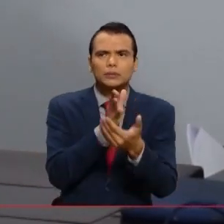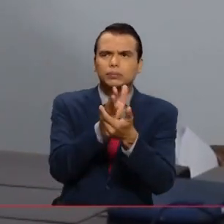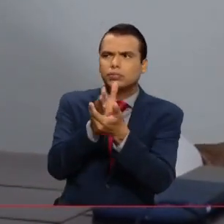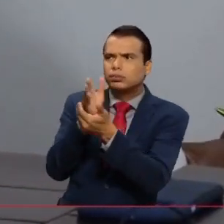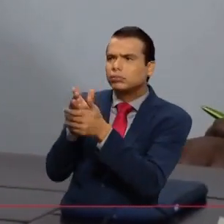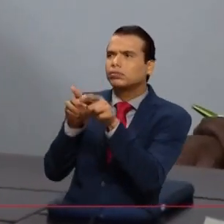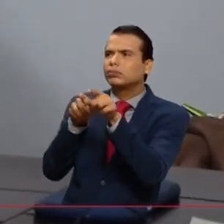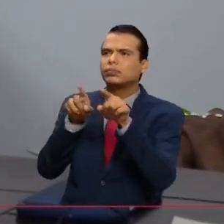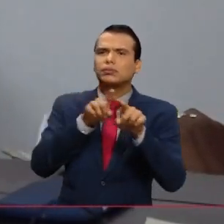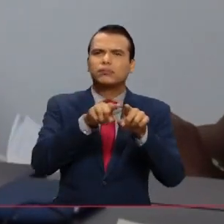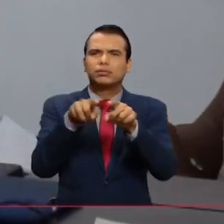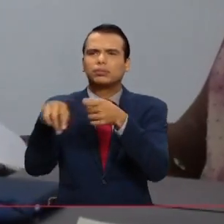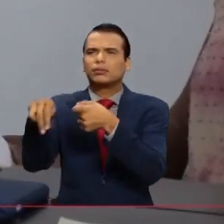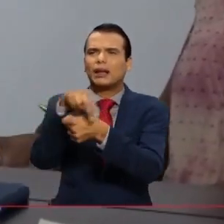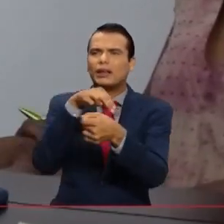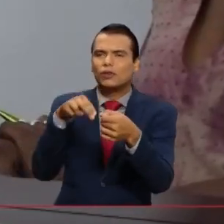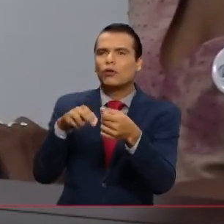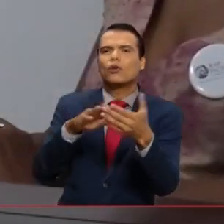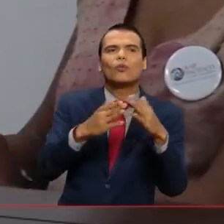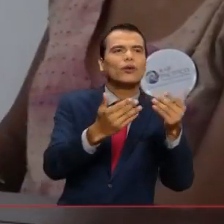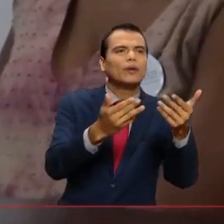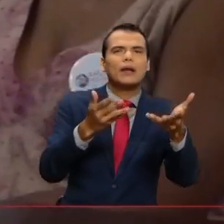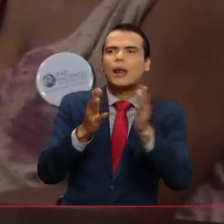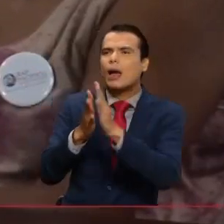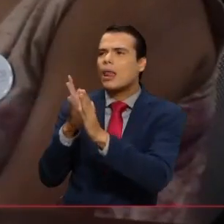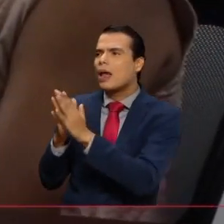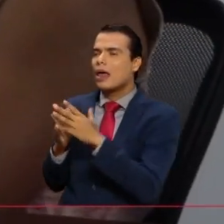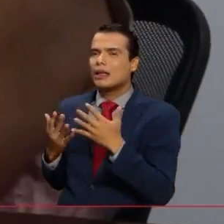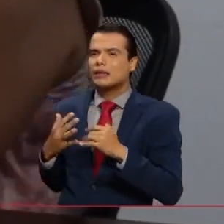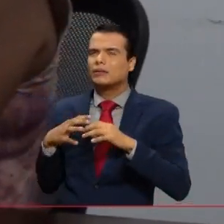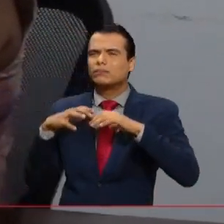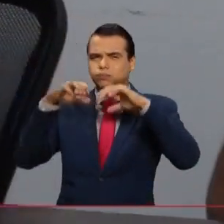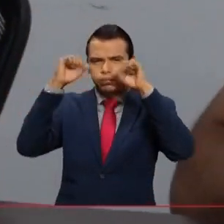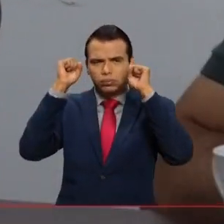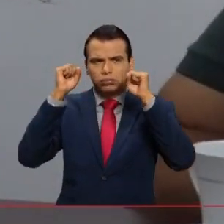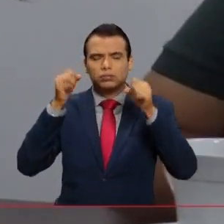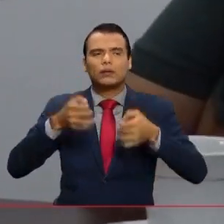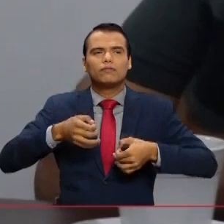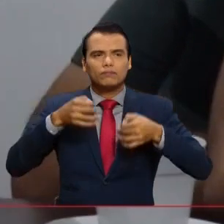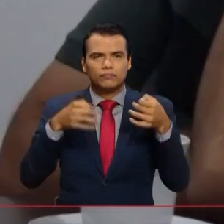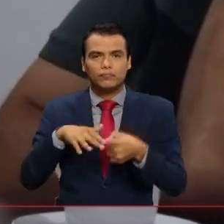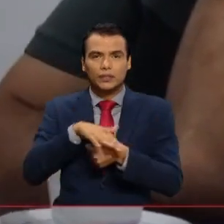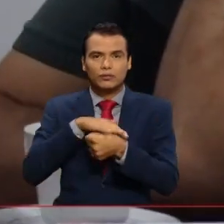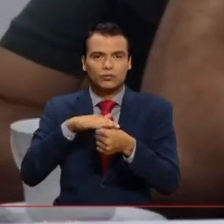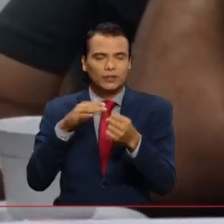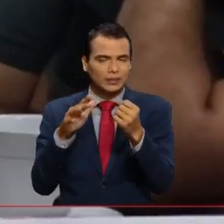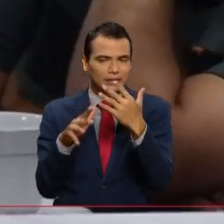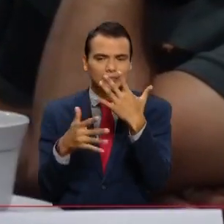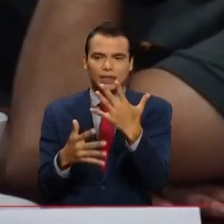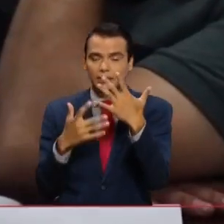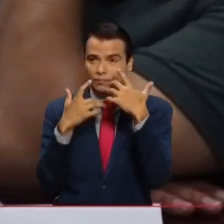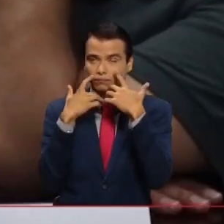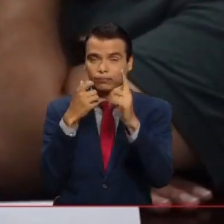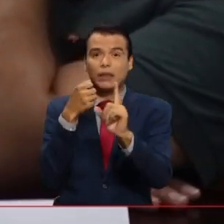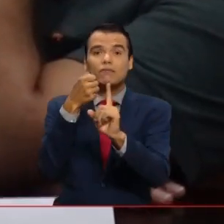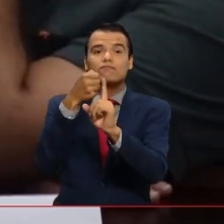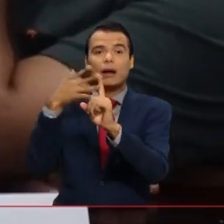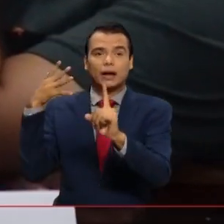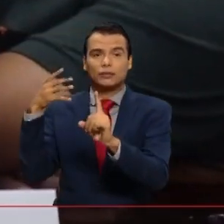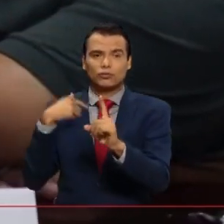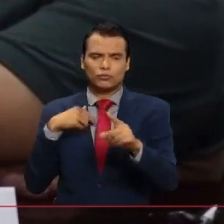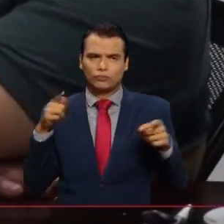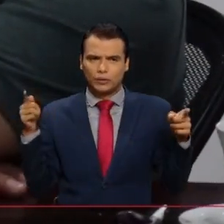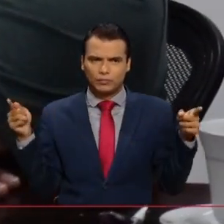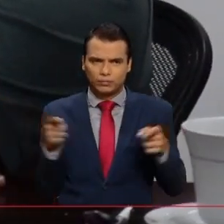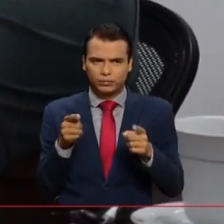los distintos sectores y con las comunidades, y encontró 10, hechos regionales significativos, pero que yo los voy a resumir